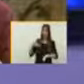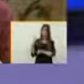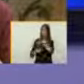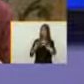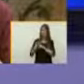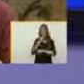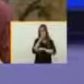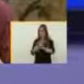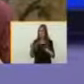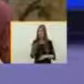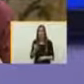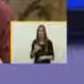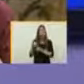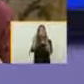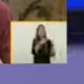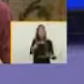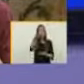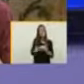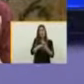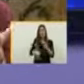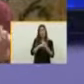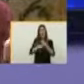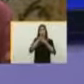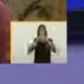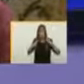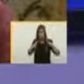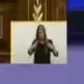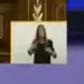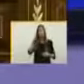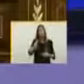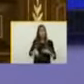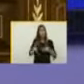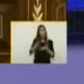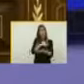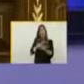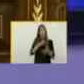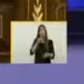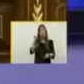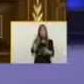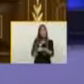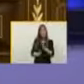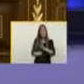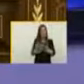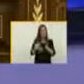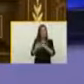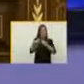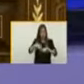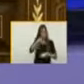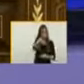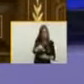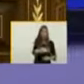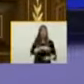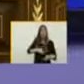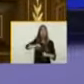se le mate o tempo. Segundo, Pedro Sánchez está facendo un exercicio retórico ca